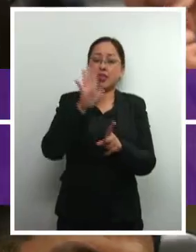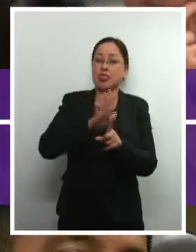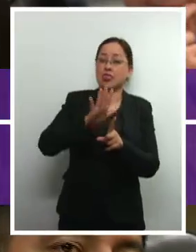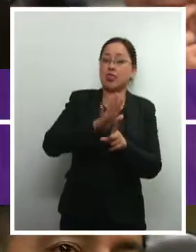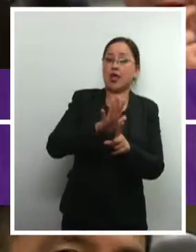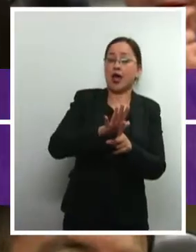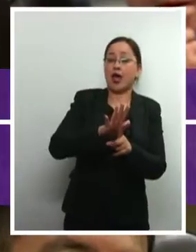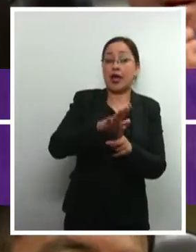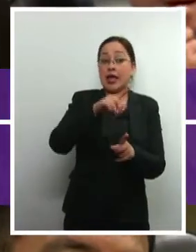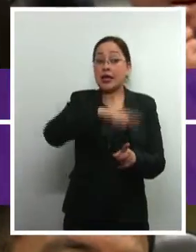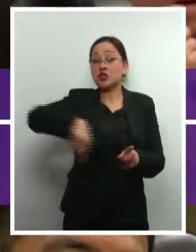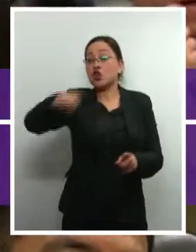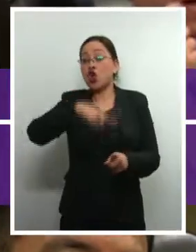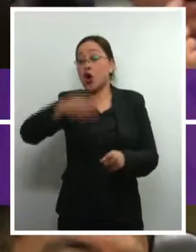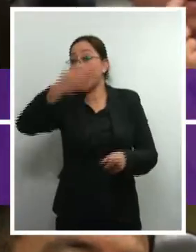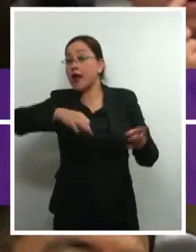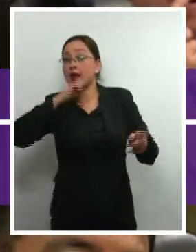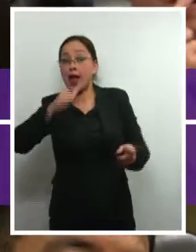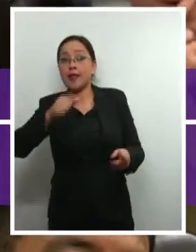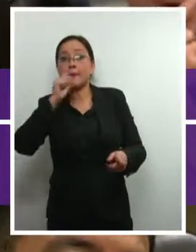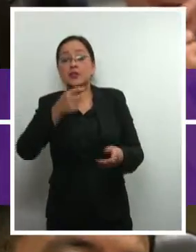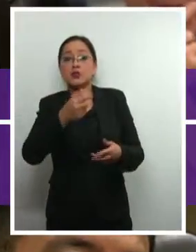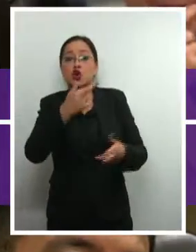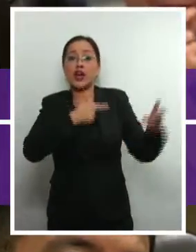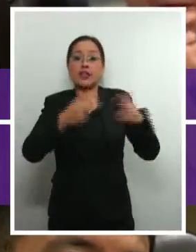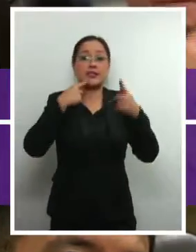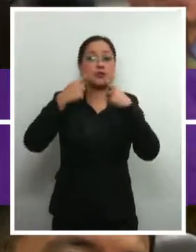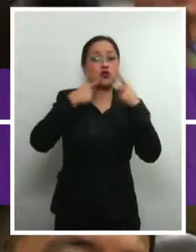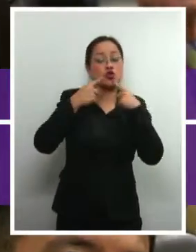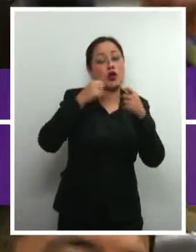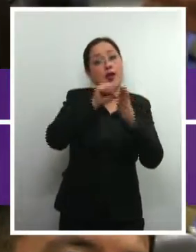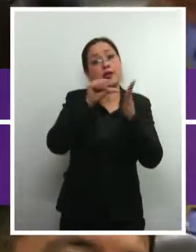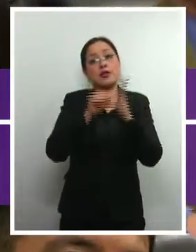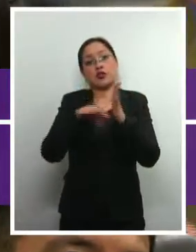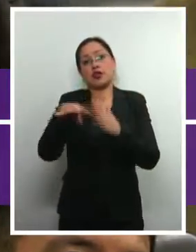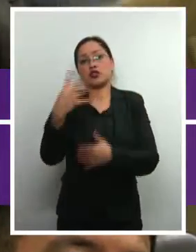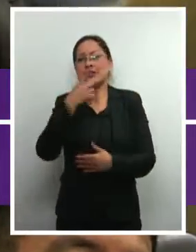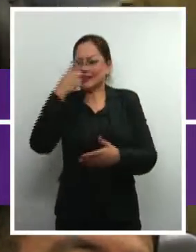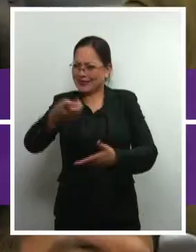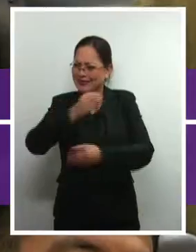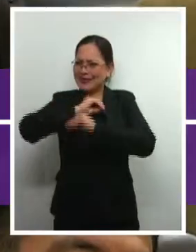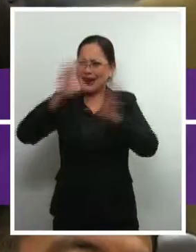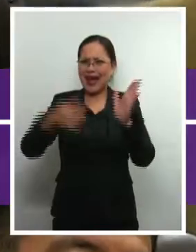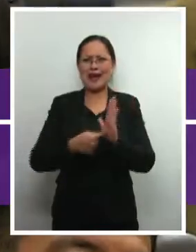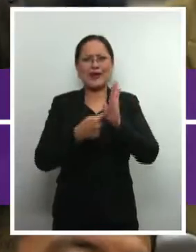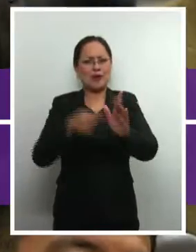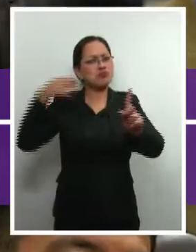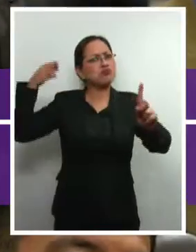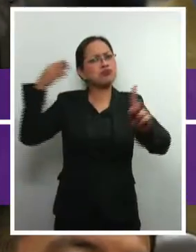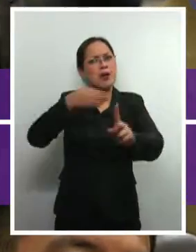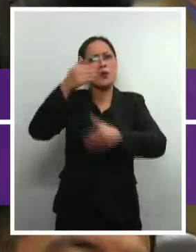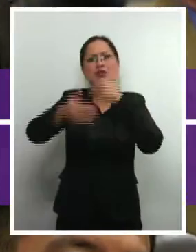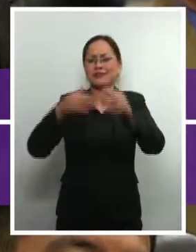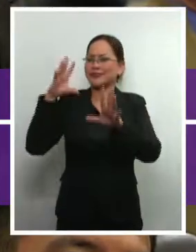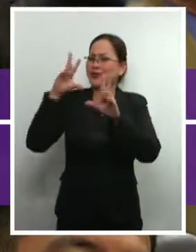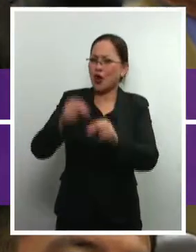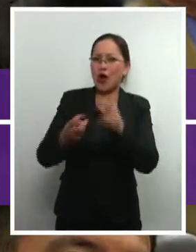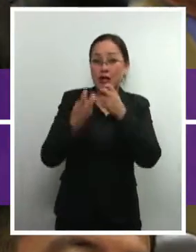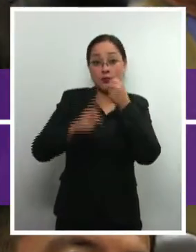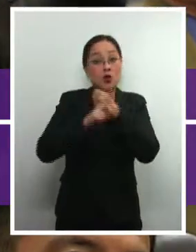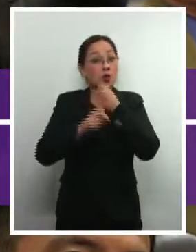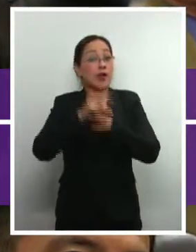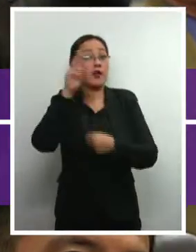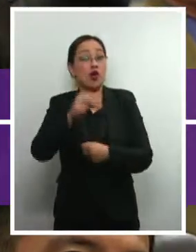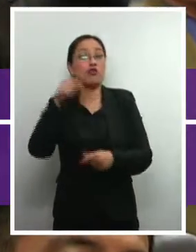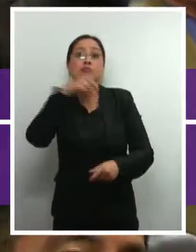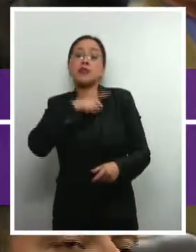de regreso la discusión del artículo 14. Eso es lo que está de fondo. Díganlo así, que no se enfrasquen en un tema de procedimiento, pero que lo